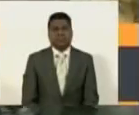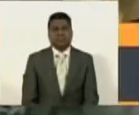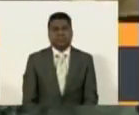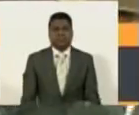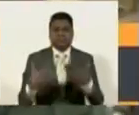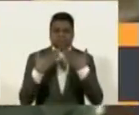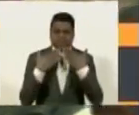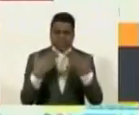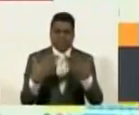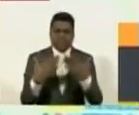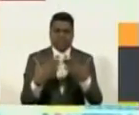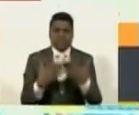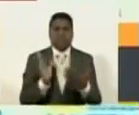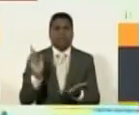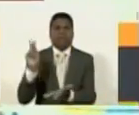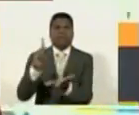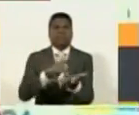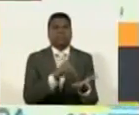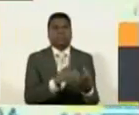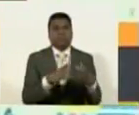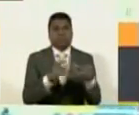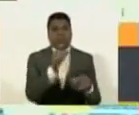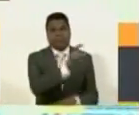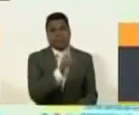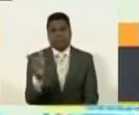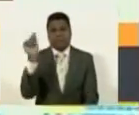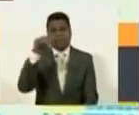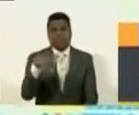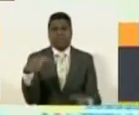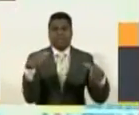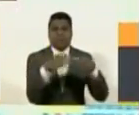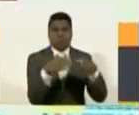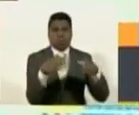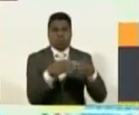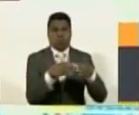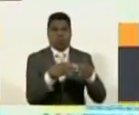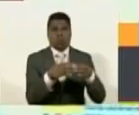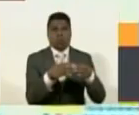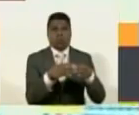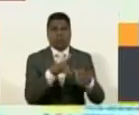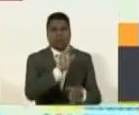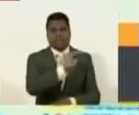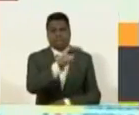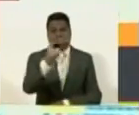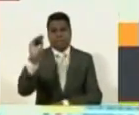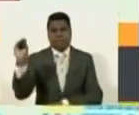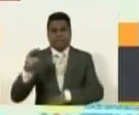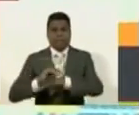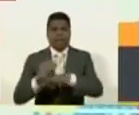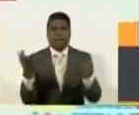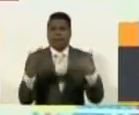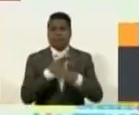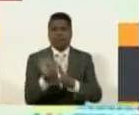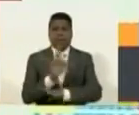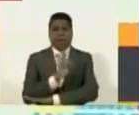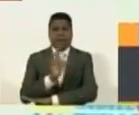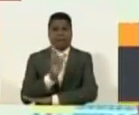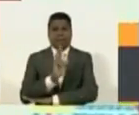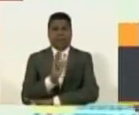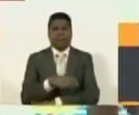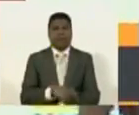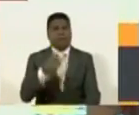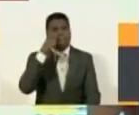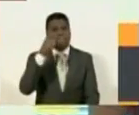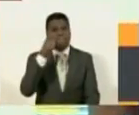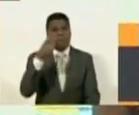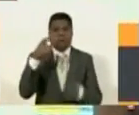Agradezco, pues, y agradecemos la presencia de todos ustedes, a pesar de que esta reunión la convocamos. Así está el pueblo chavista. Como está el